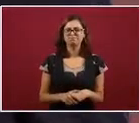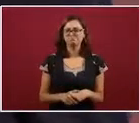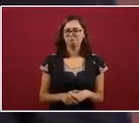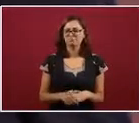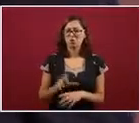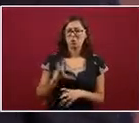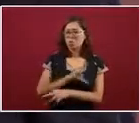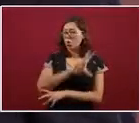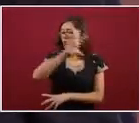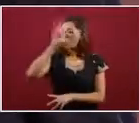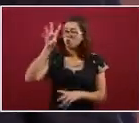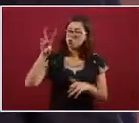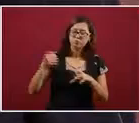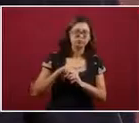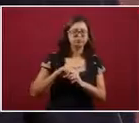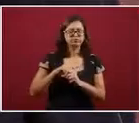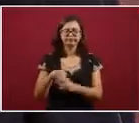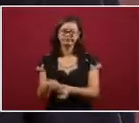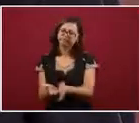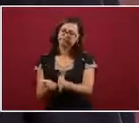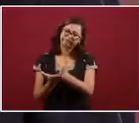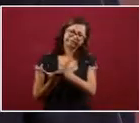toda su lealtad.